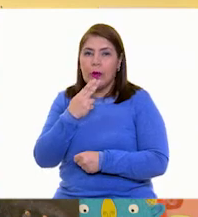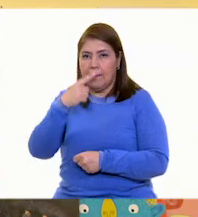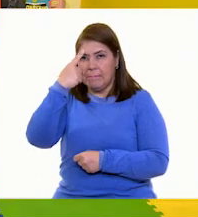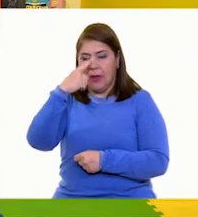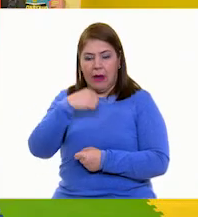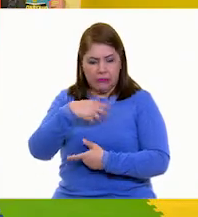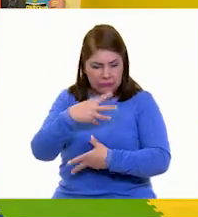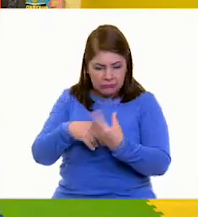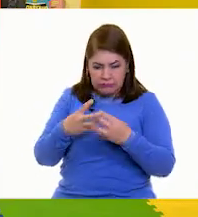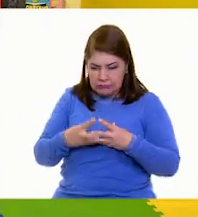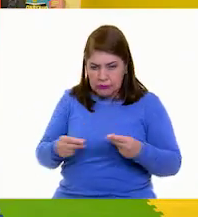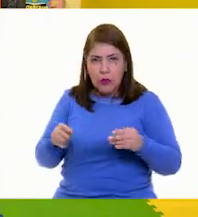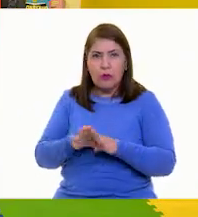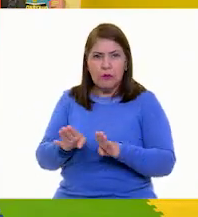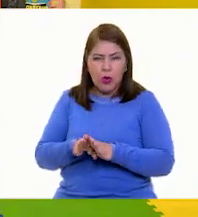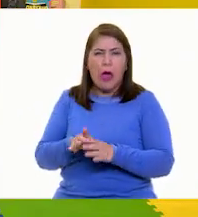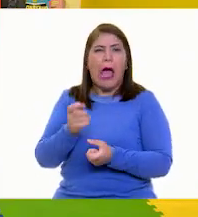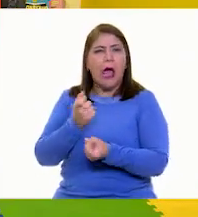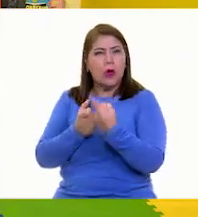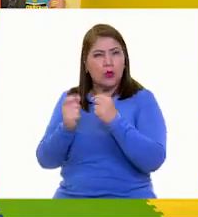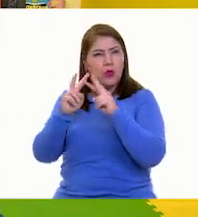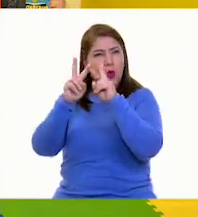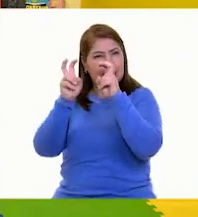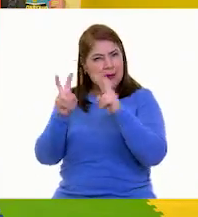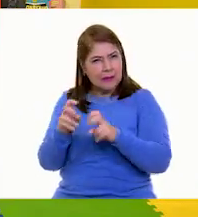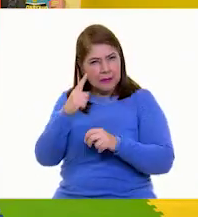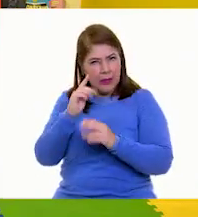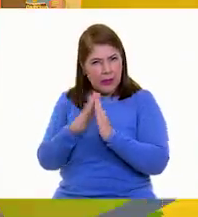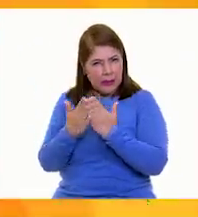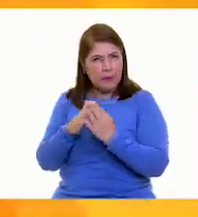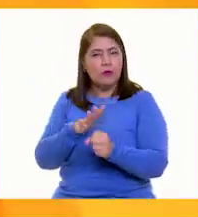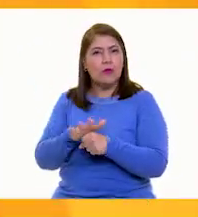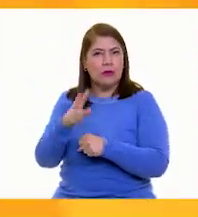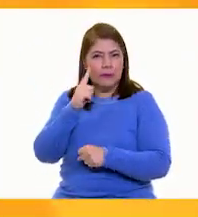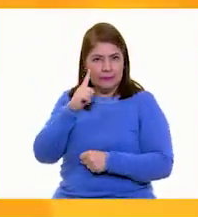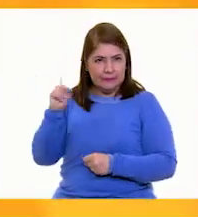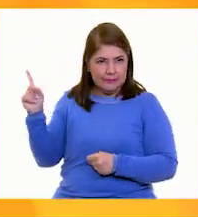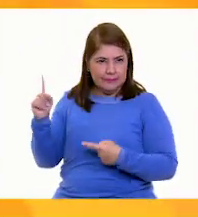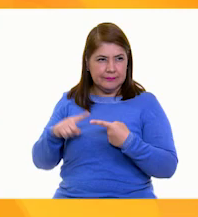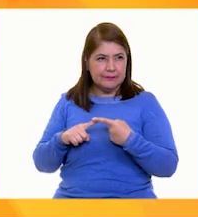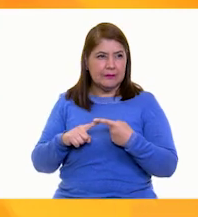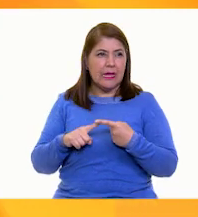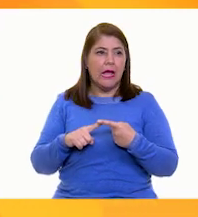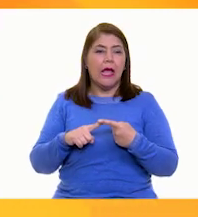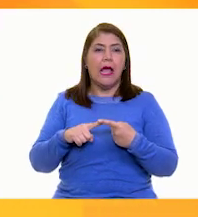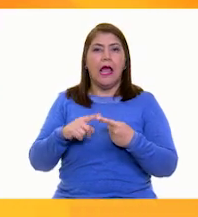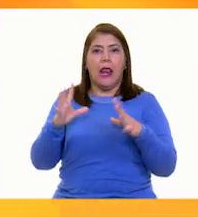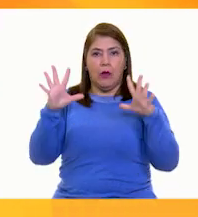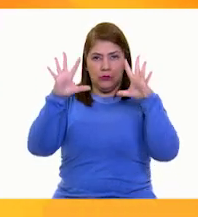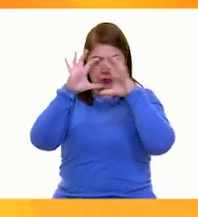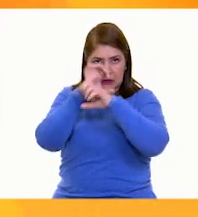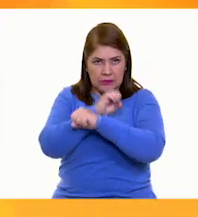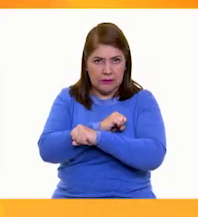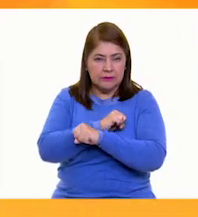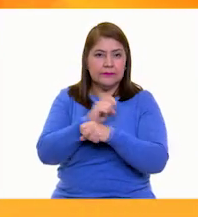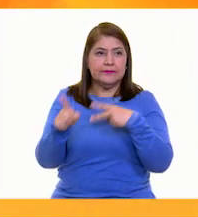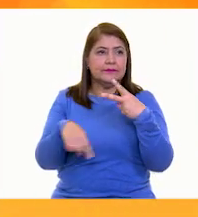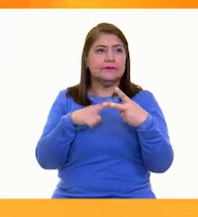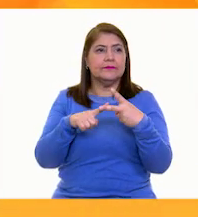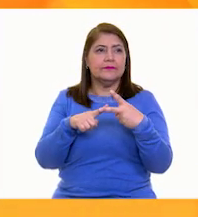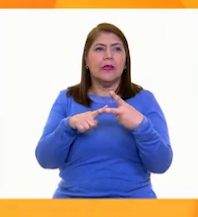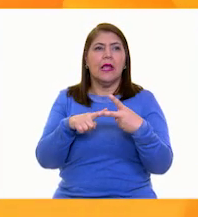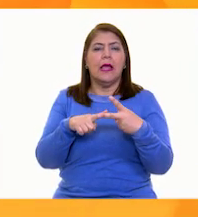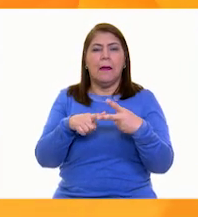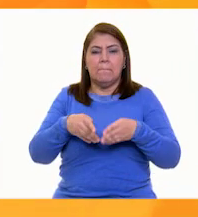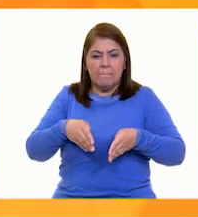constructivos. Algunos títulos que podemos mencionar son En la oscuridad, El miedo